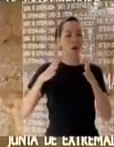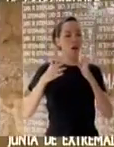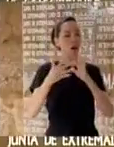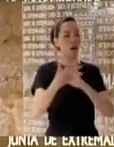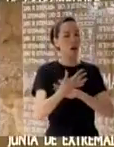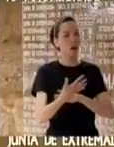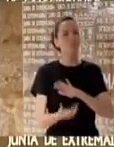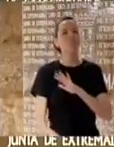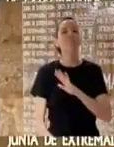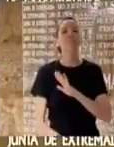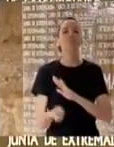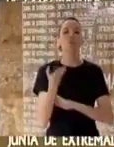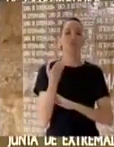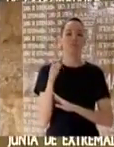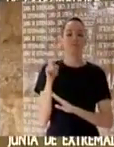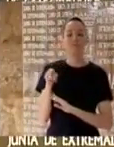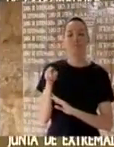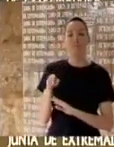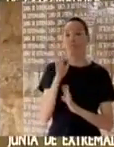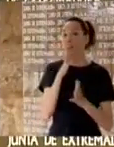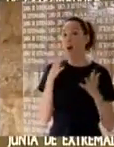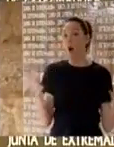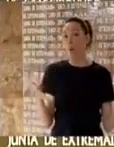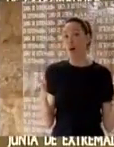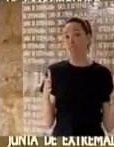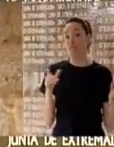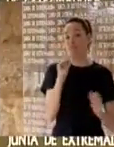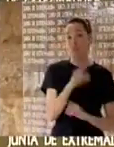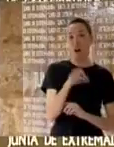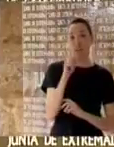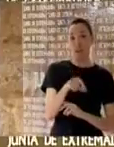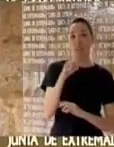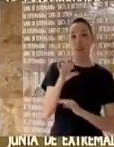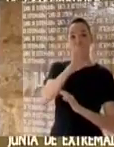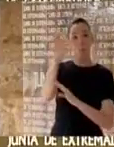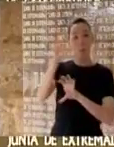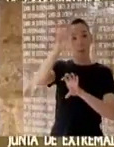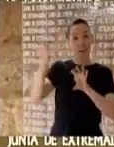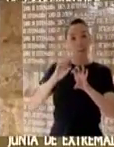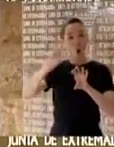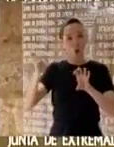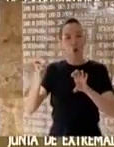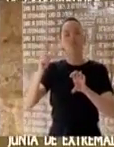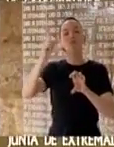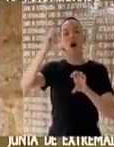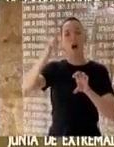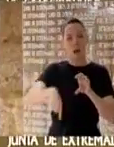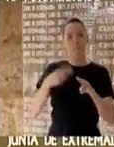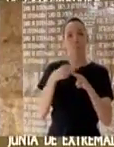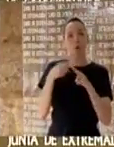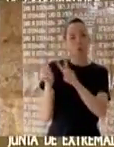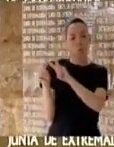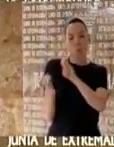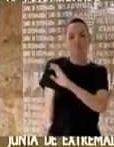movimiento, valga la redundancia, reaccionario, que ahora mismo es muy propio y muy común en otras partes de Europa y en otras partes del mundo. Y en consecuencia